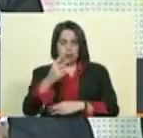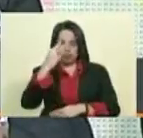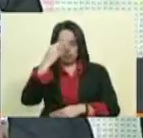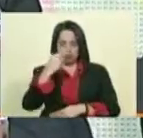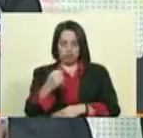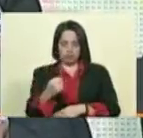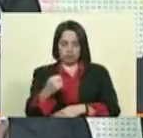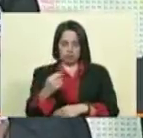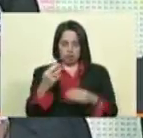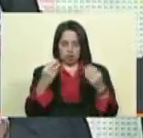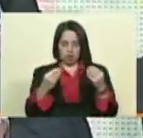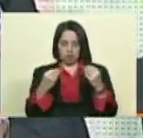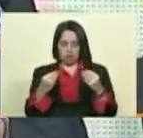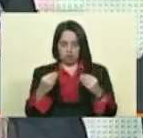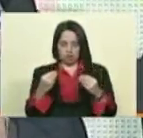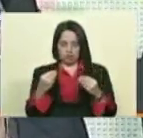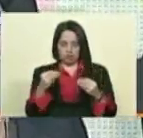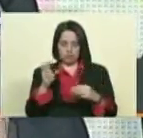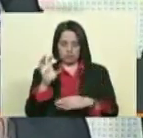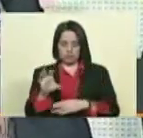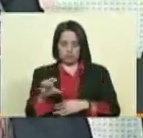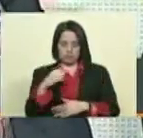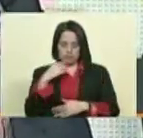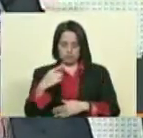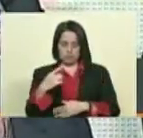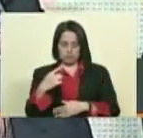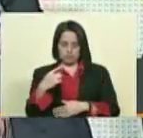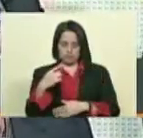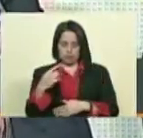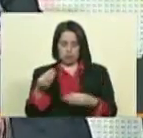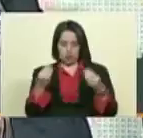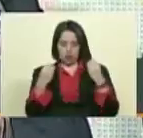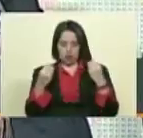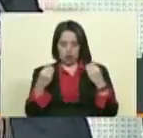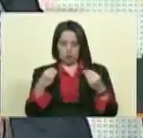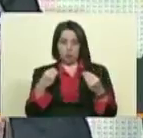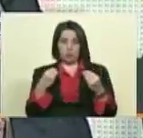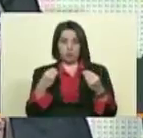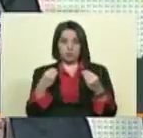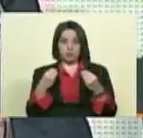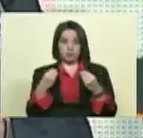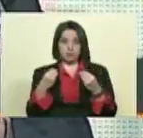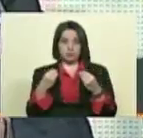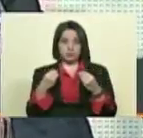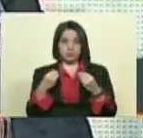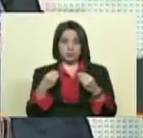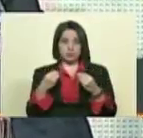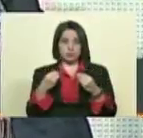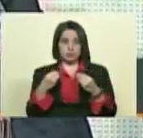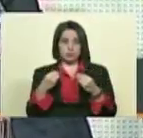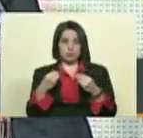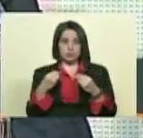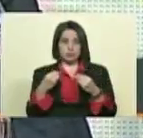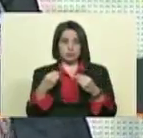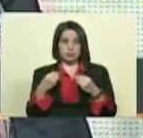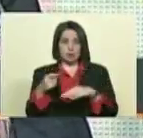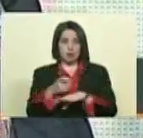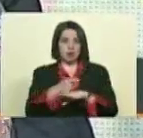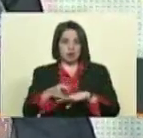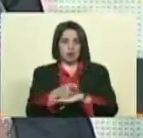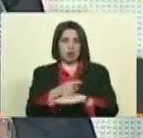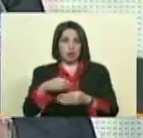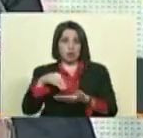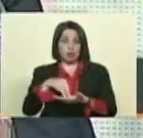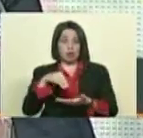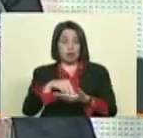al pobre. Yo creo que en el caso del gobernador de Miranda,